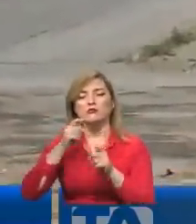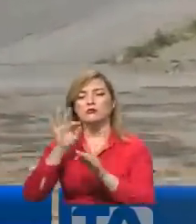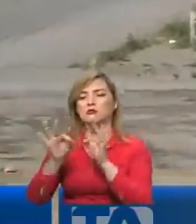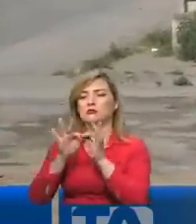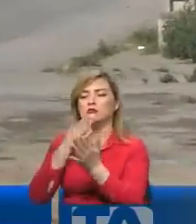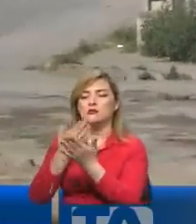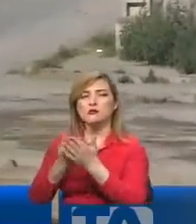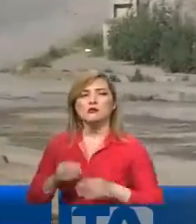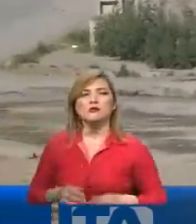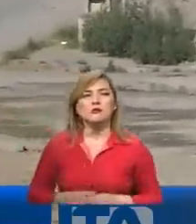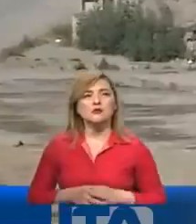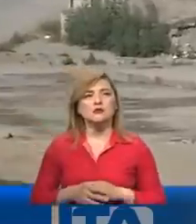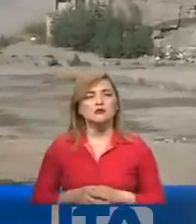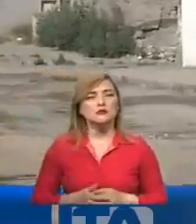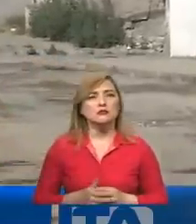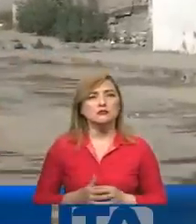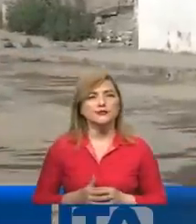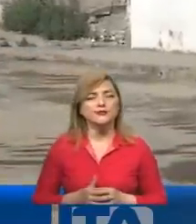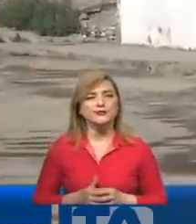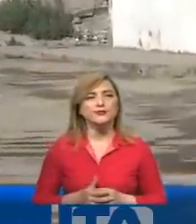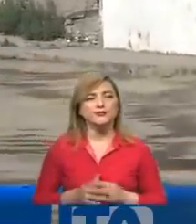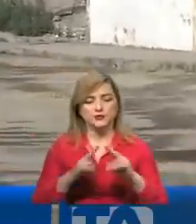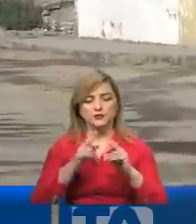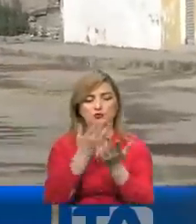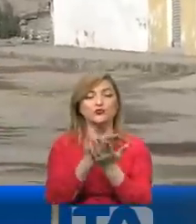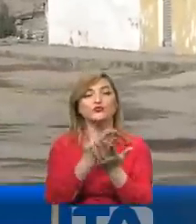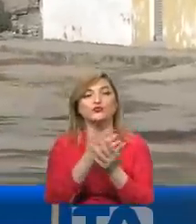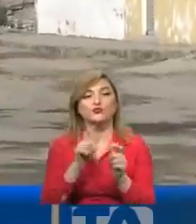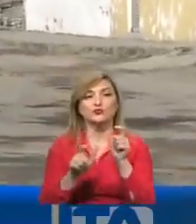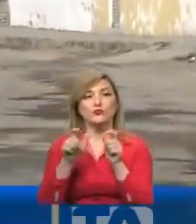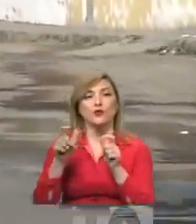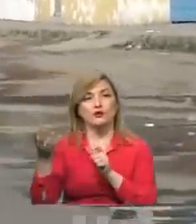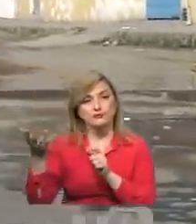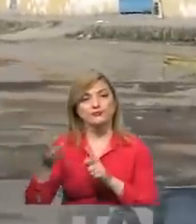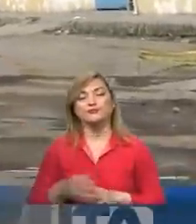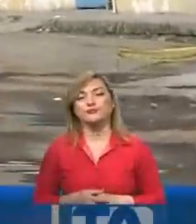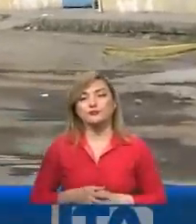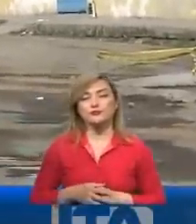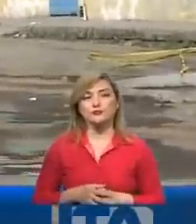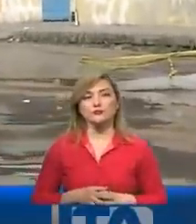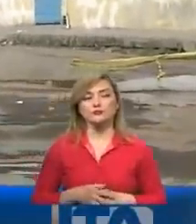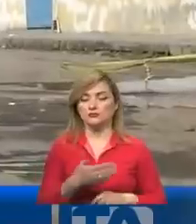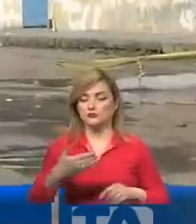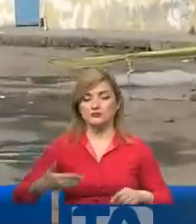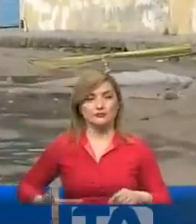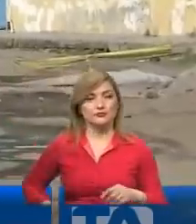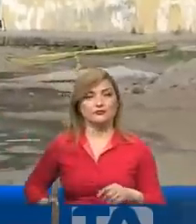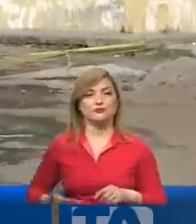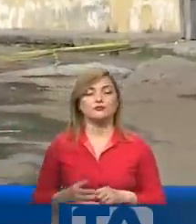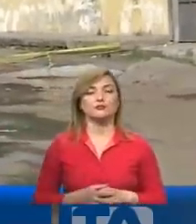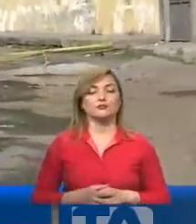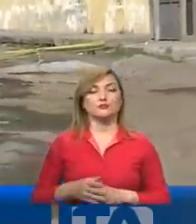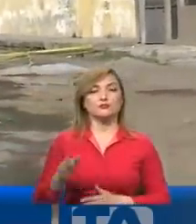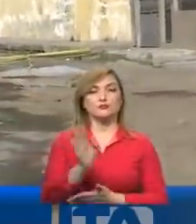Perfecto, muchísimas gracias, abogado. Precisamente para conocer la propuesta que tienen los vecinos, está con nosotros el señor José Guerra. Él